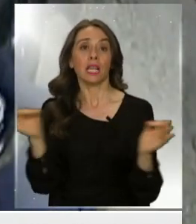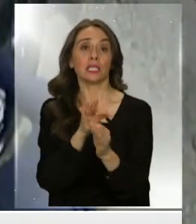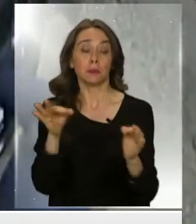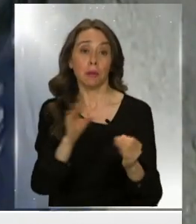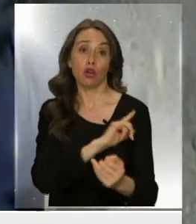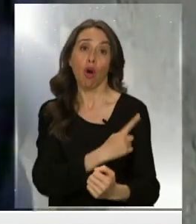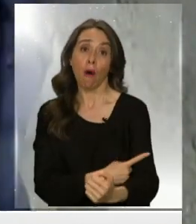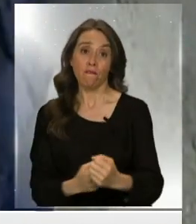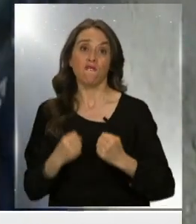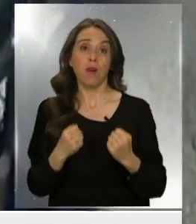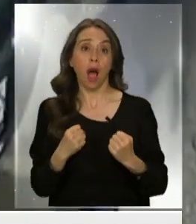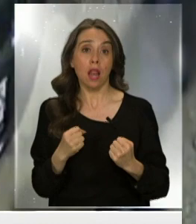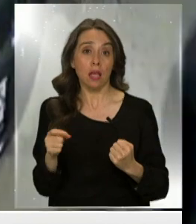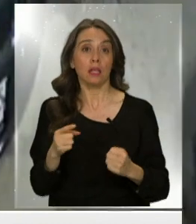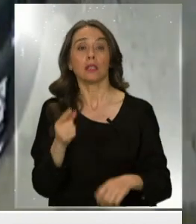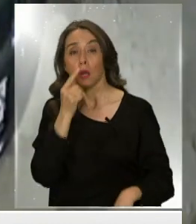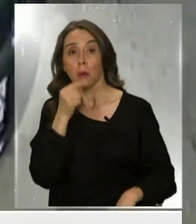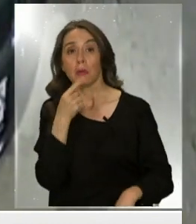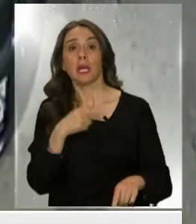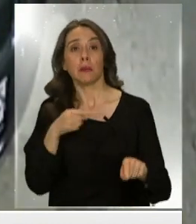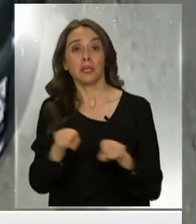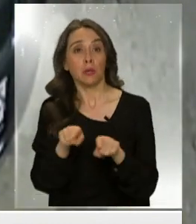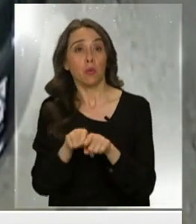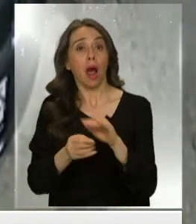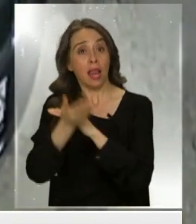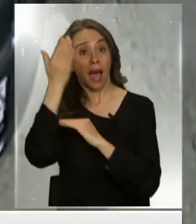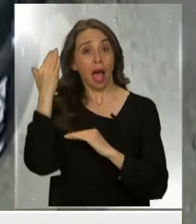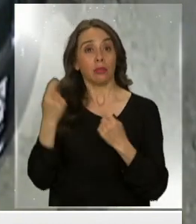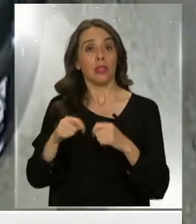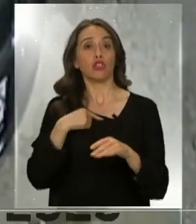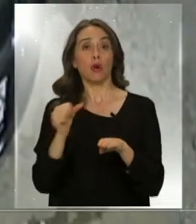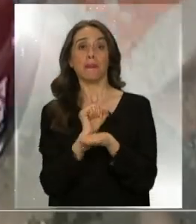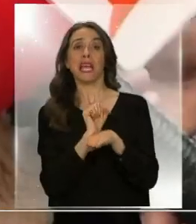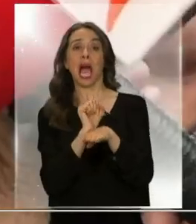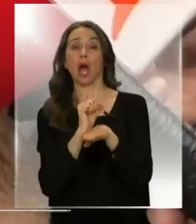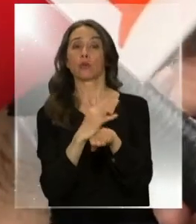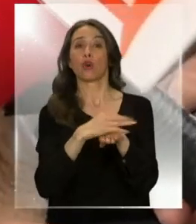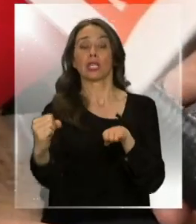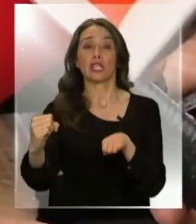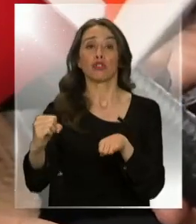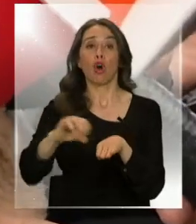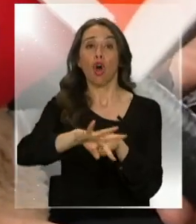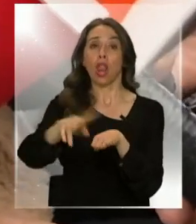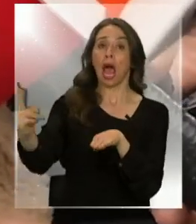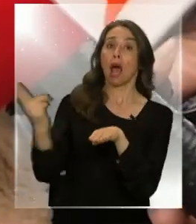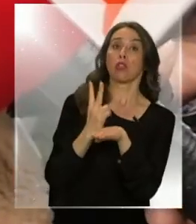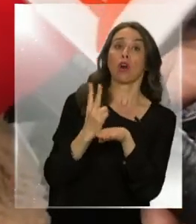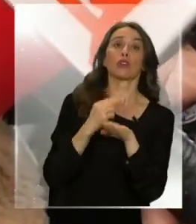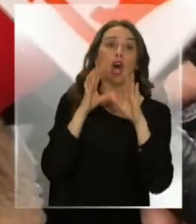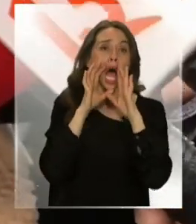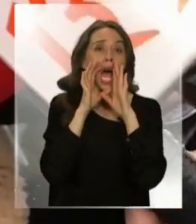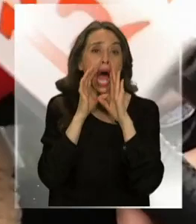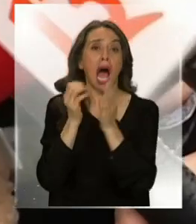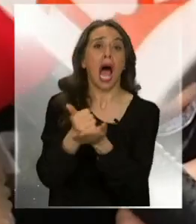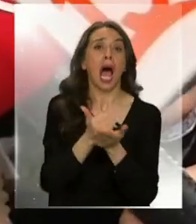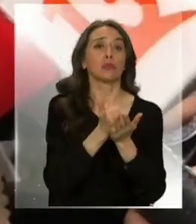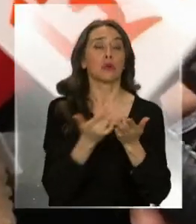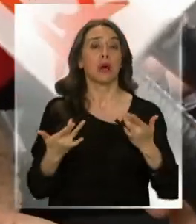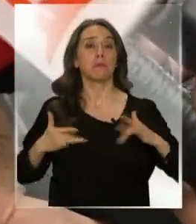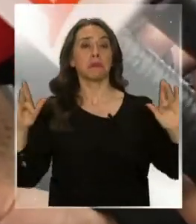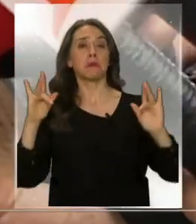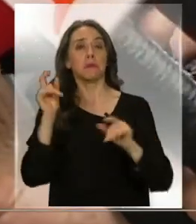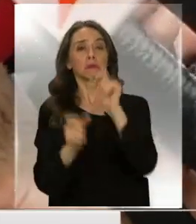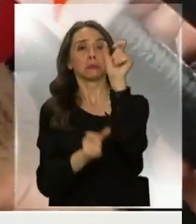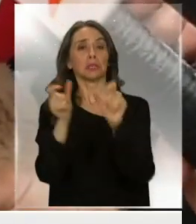su valeroso actuar igualmente tranqui está el autor y en ese momento cuando te pedía ayuda y todo hacían vista gordo en ese